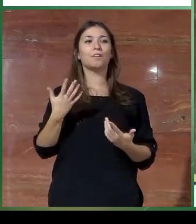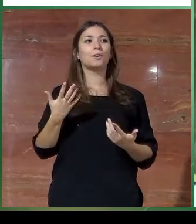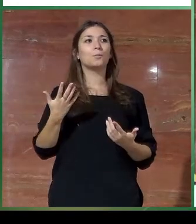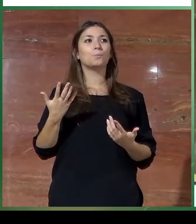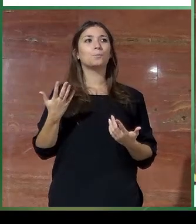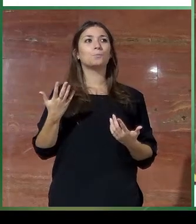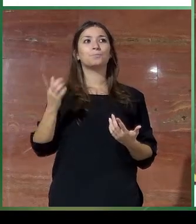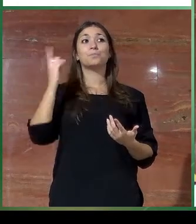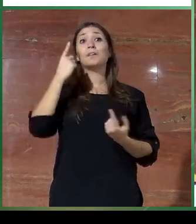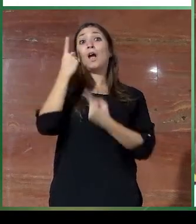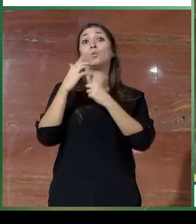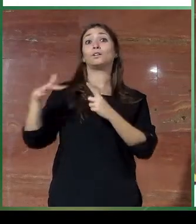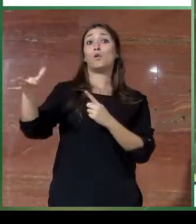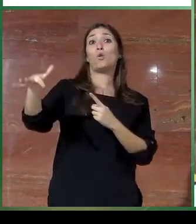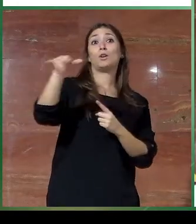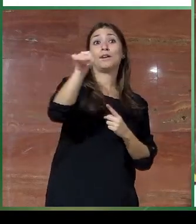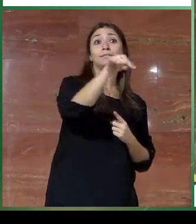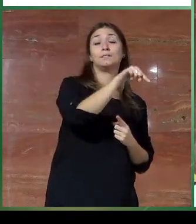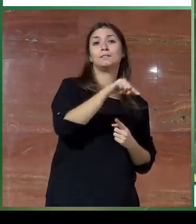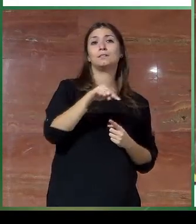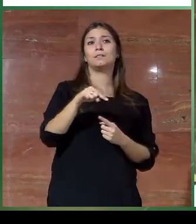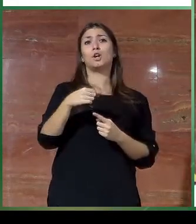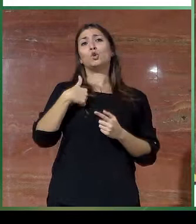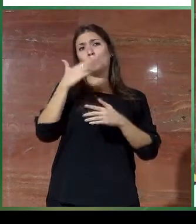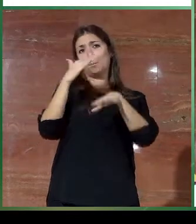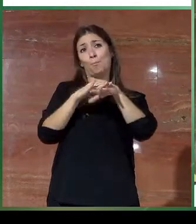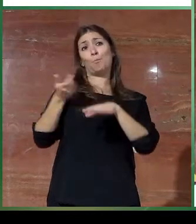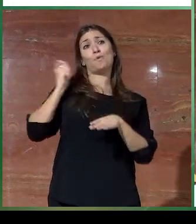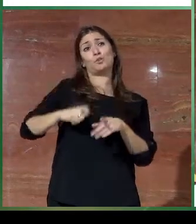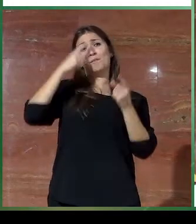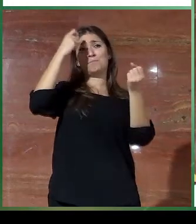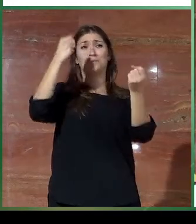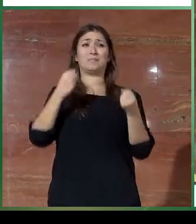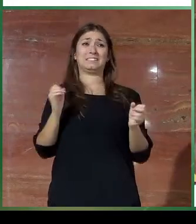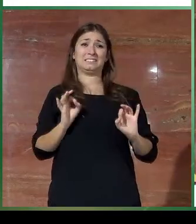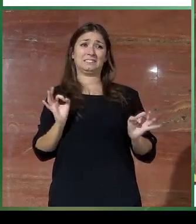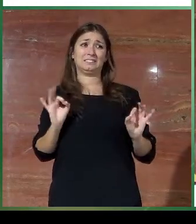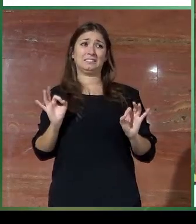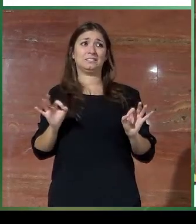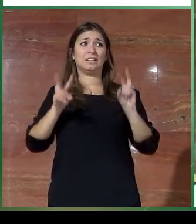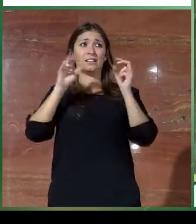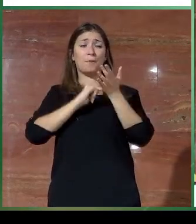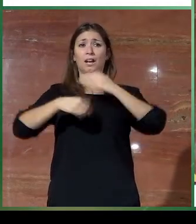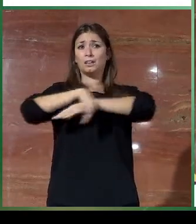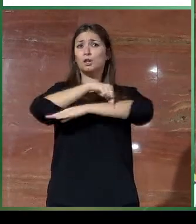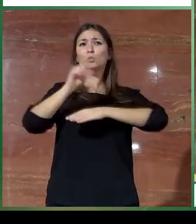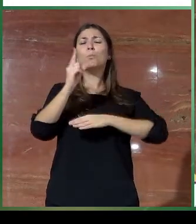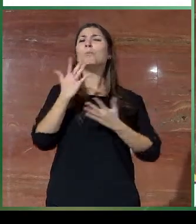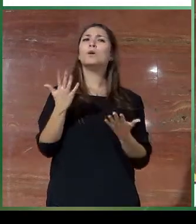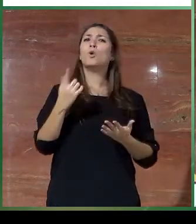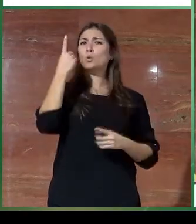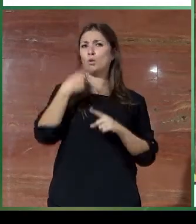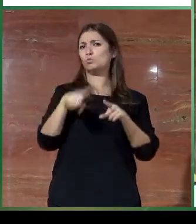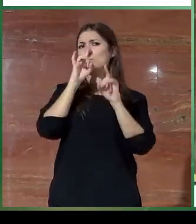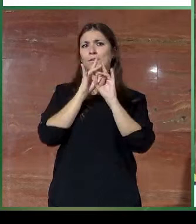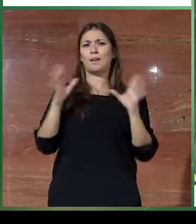en determinados sitios supongo que será, no soy profesional en cuanto al tema de la arquitectura, pero hay una cosa muy